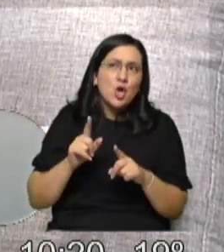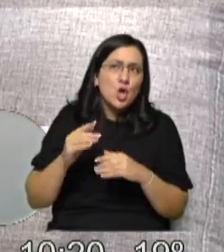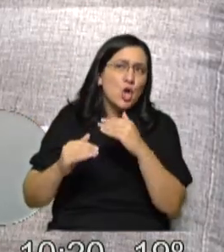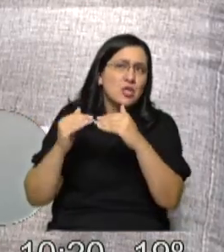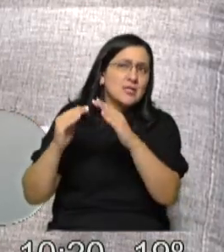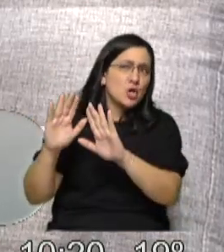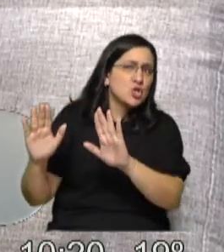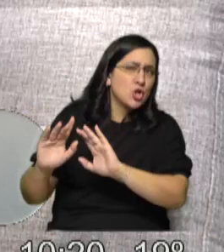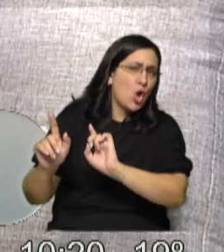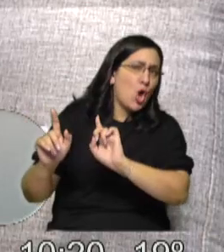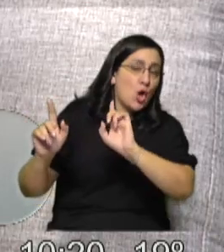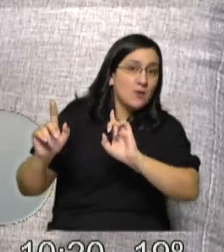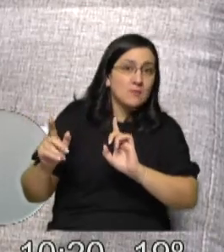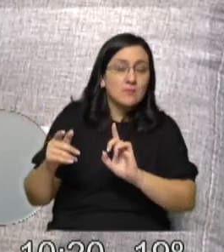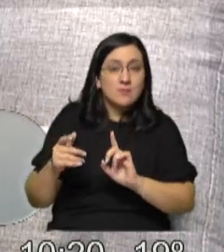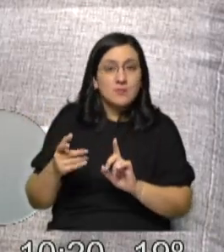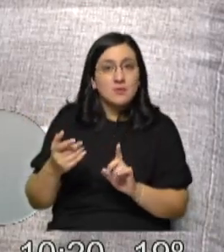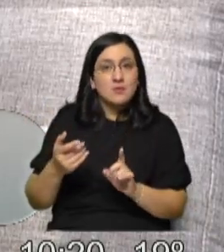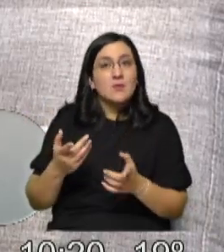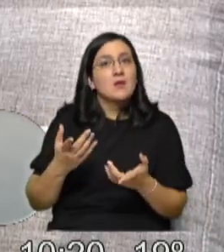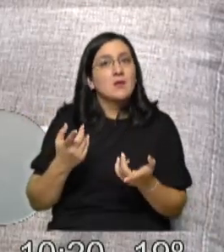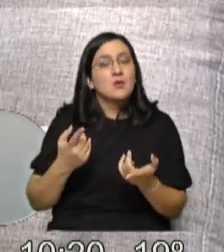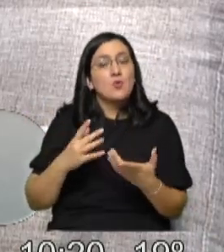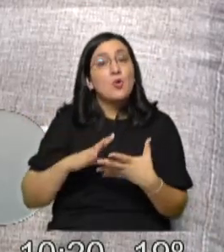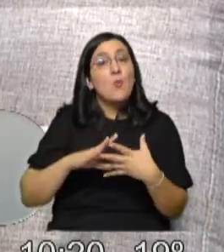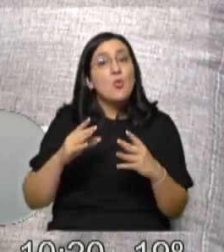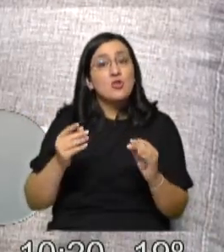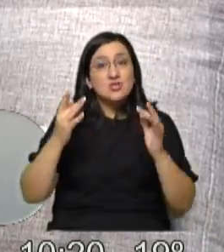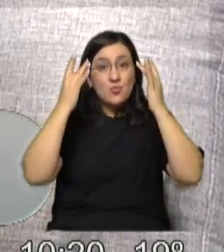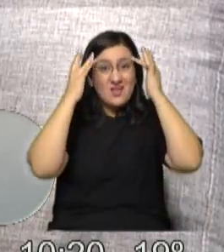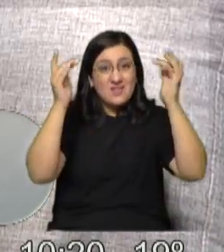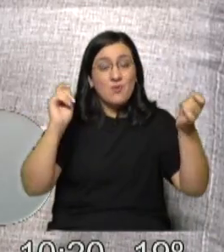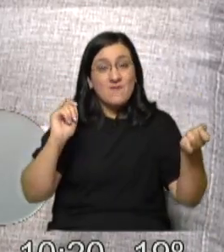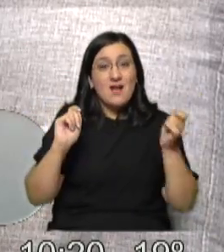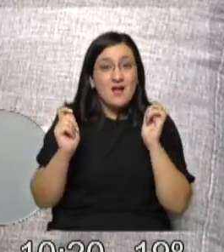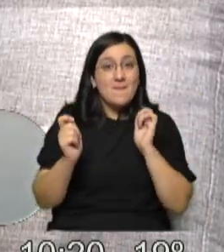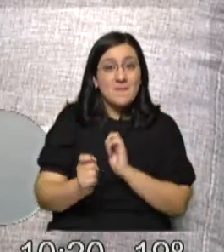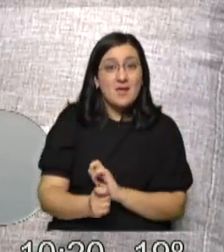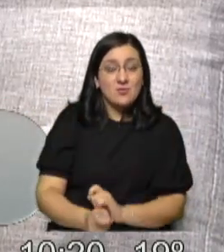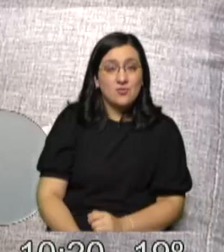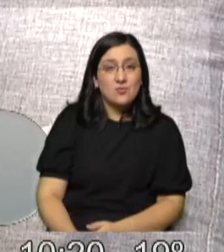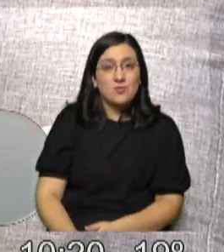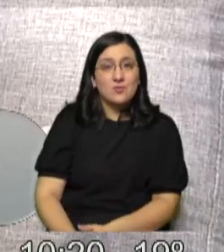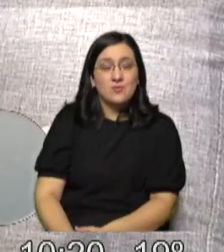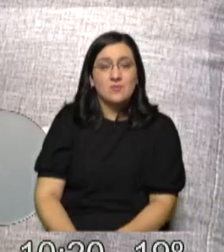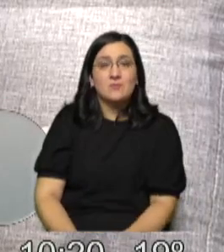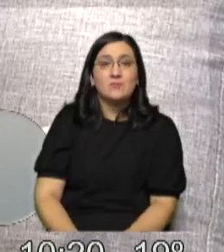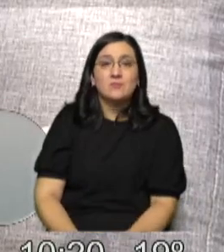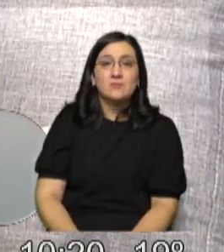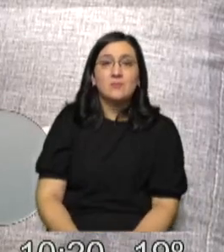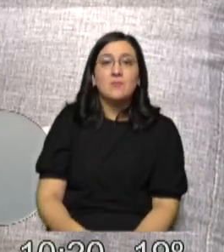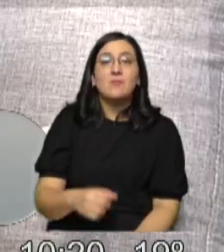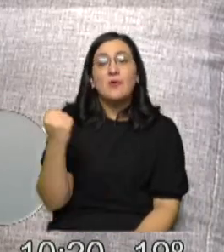sino a veces en la región, como a veces los modelos educativos van cambiando en esa posibilidad de generar reflexión,